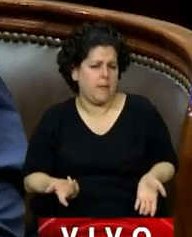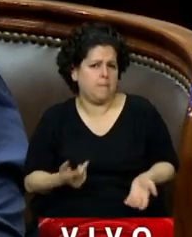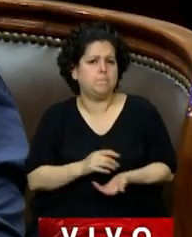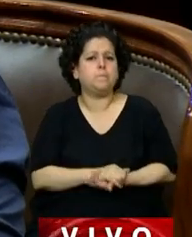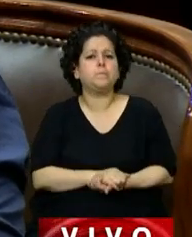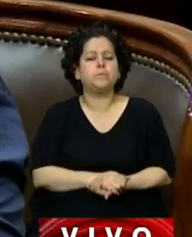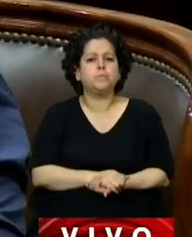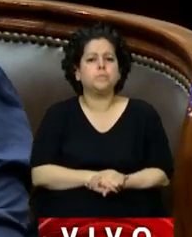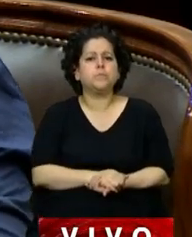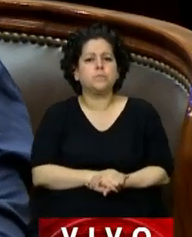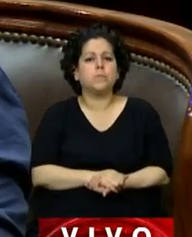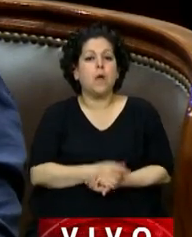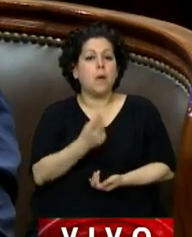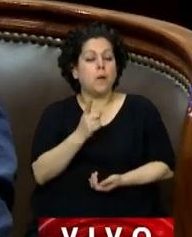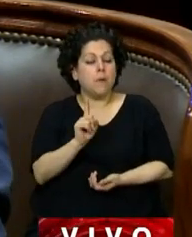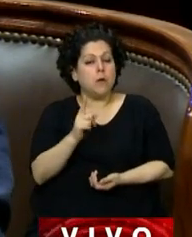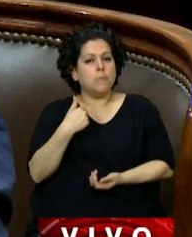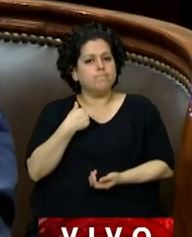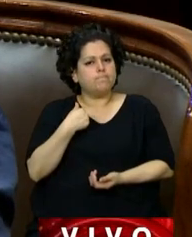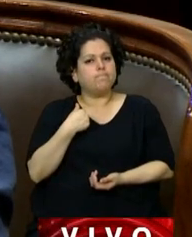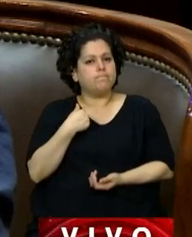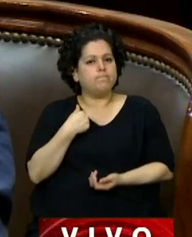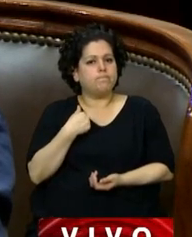pero cuando analizamos